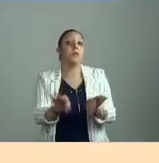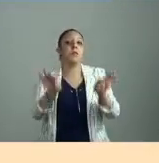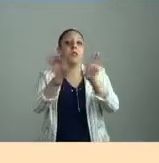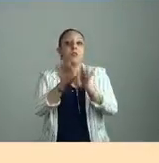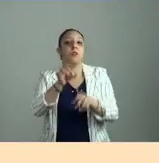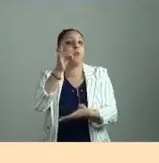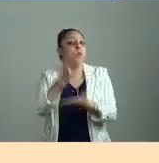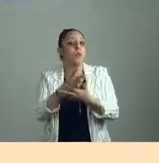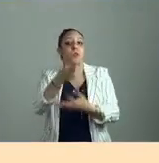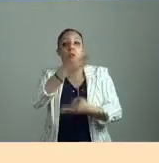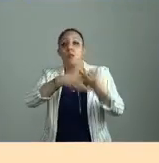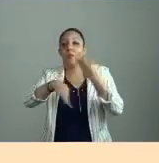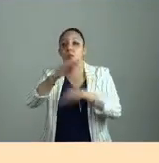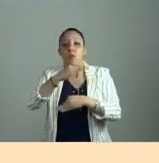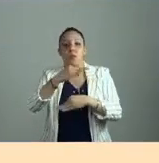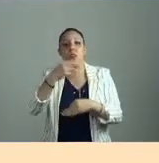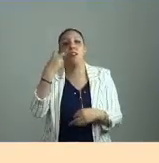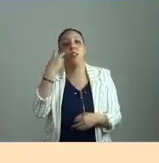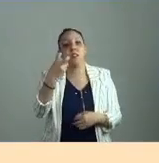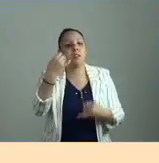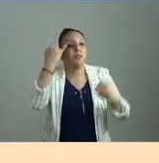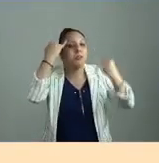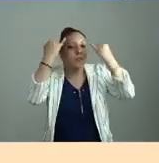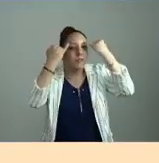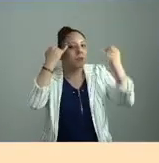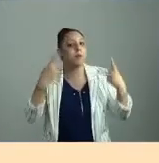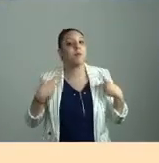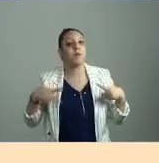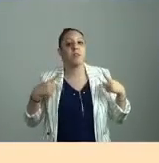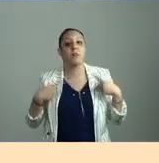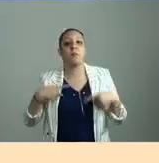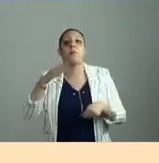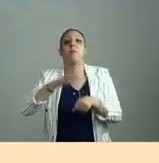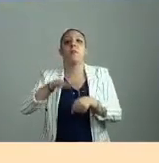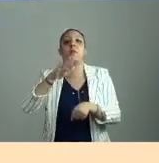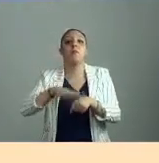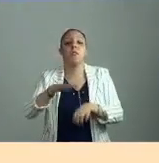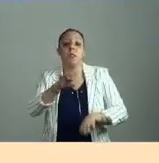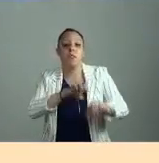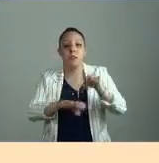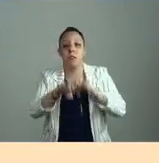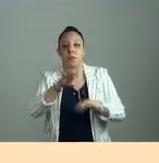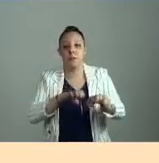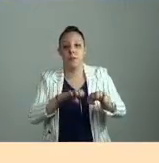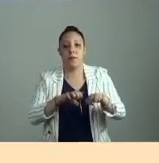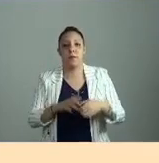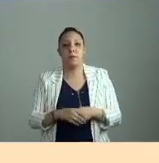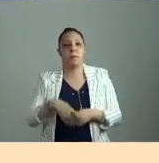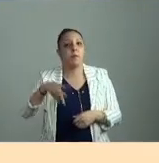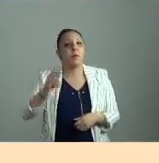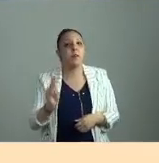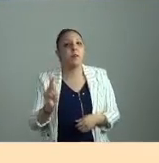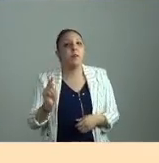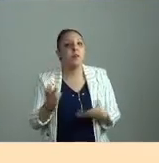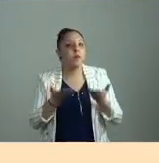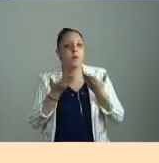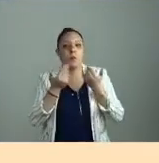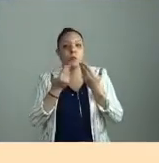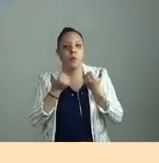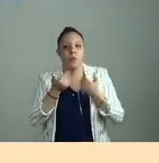trabajadores van a tener los mismos problemas porque va no hay un proceso de empobrecimiento relativo